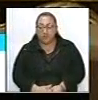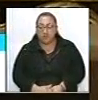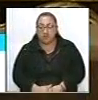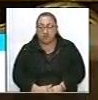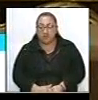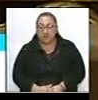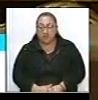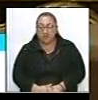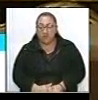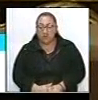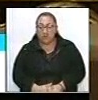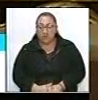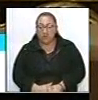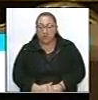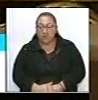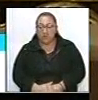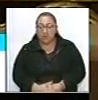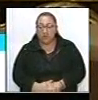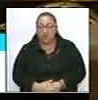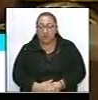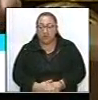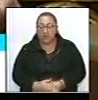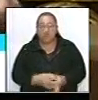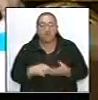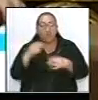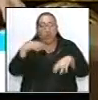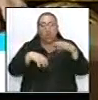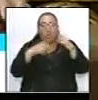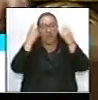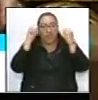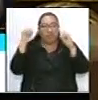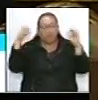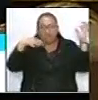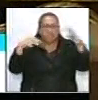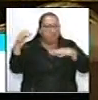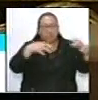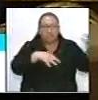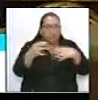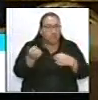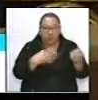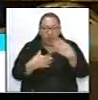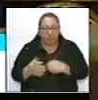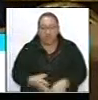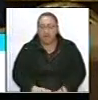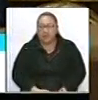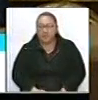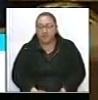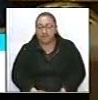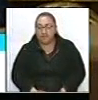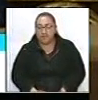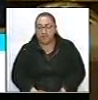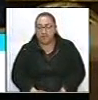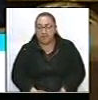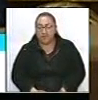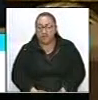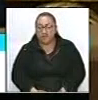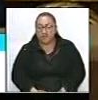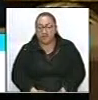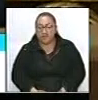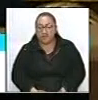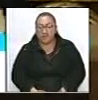esta es una lluvia de ideas, ¿no? O sea, todos dan sus ideas, tomamos nota y las vamos ordenando. Esa puede empezar,